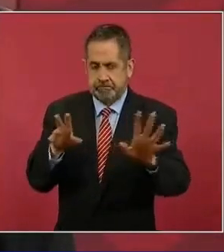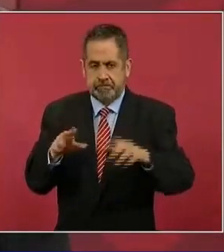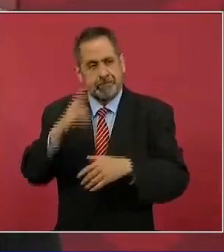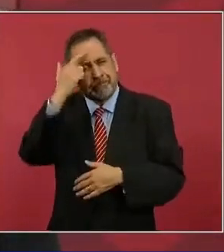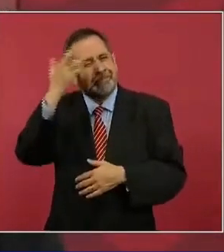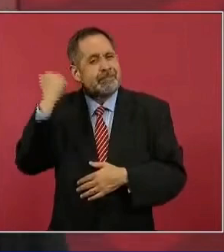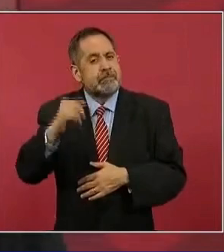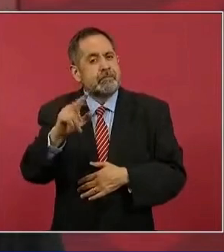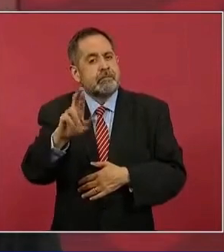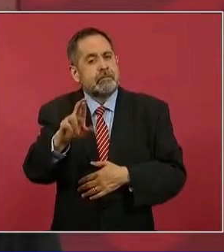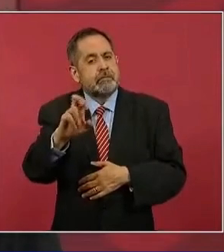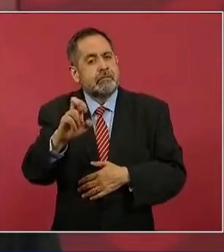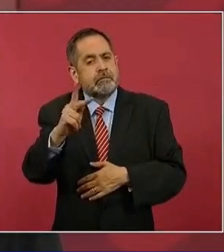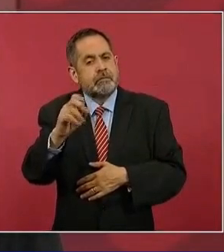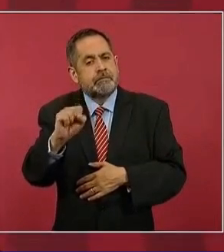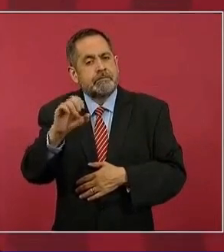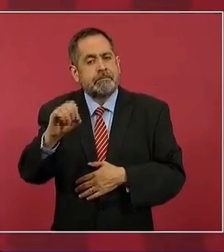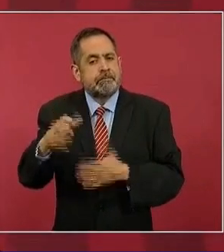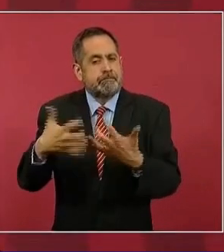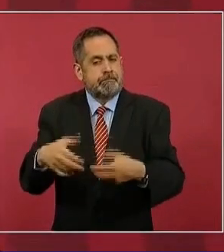Repsol